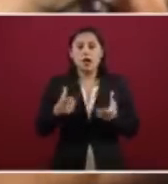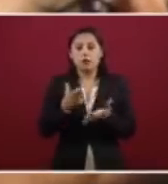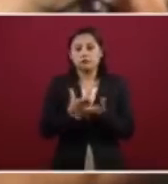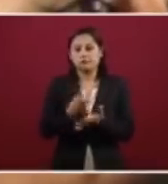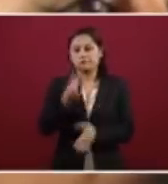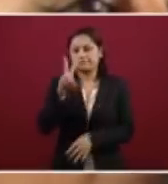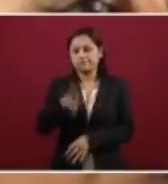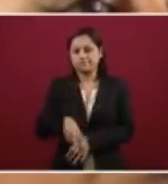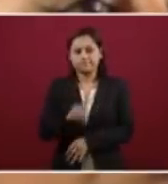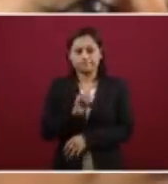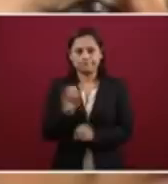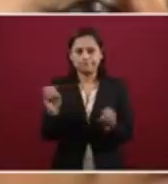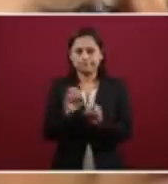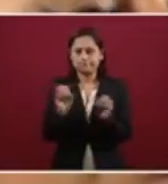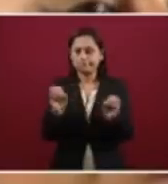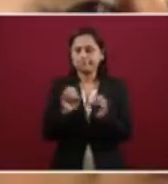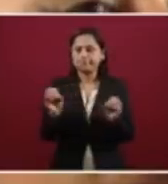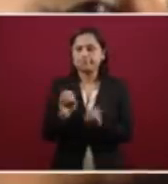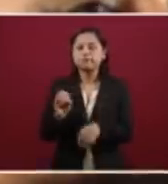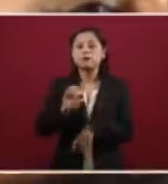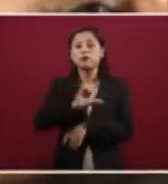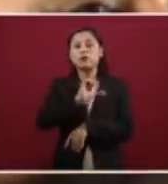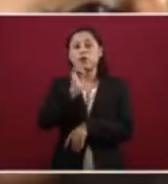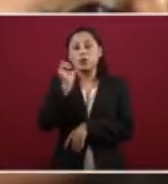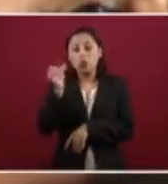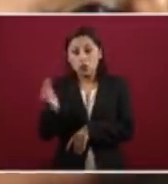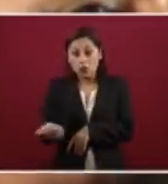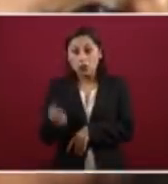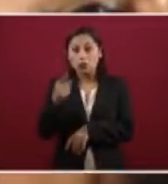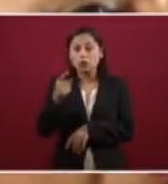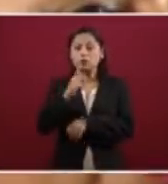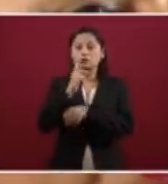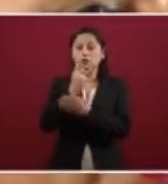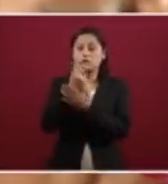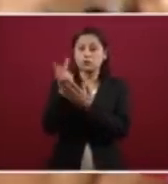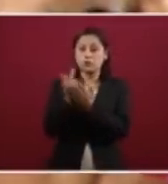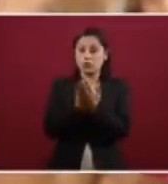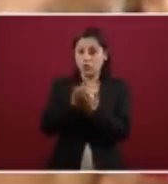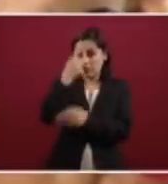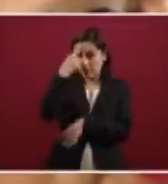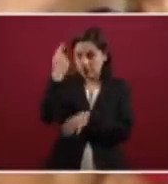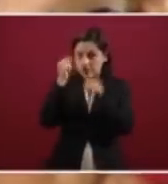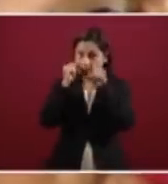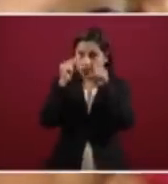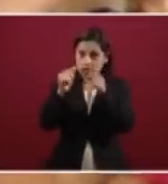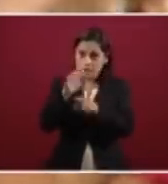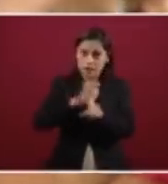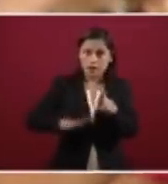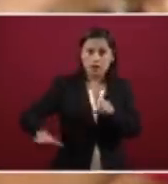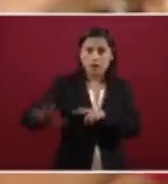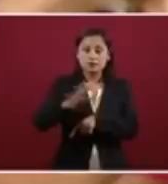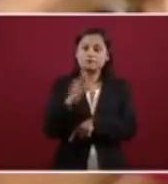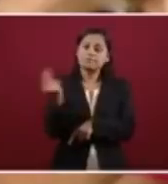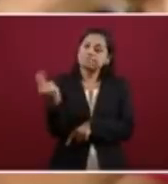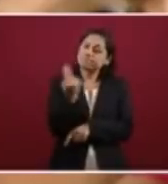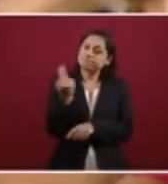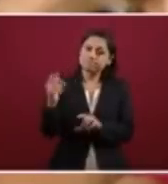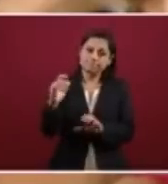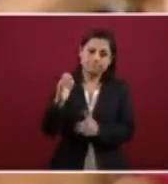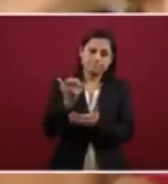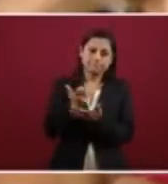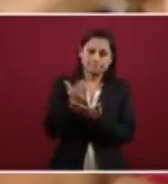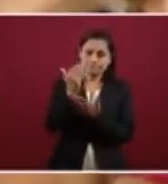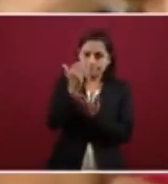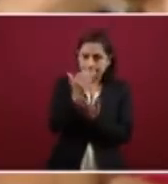mexicana, y que al mismo tiempo los fondos que se dedican para programas asistenciales pues tendrán que irse a la baja por el panorama internacional que observa